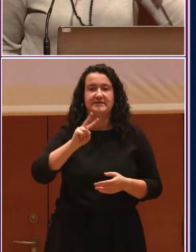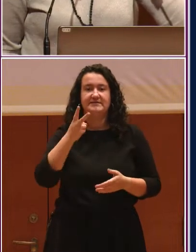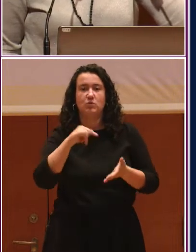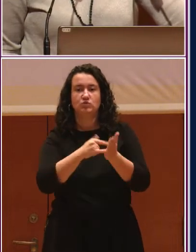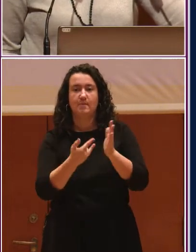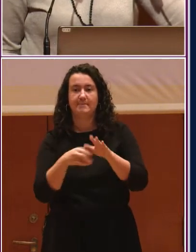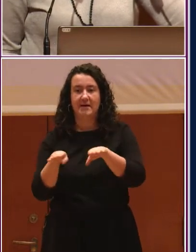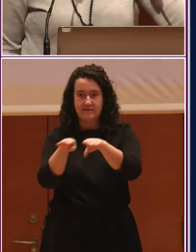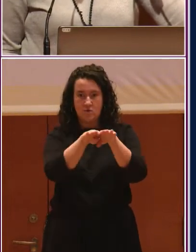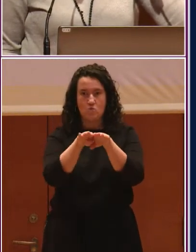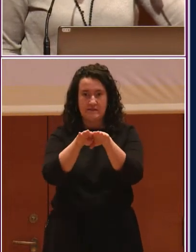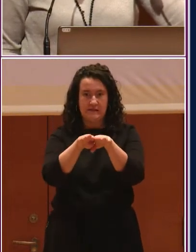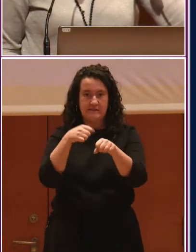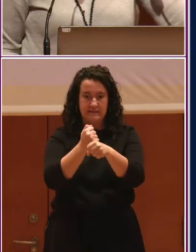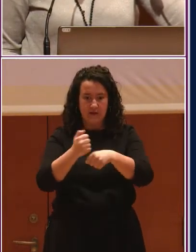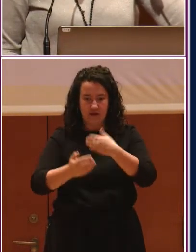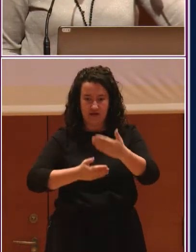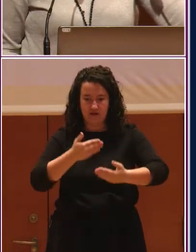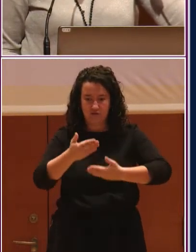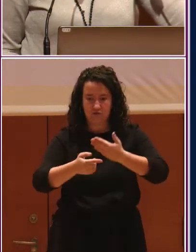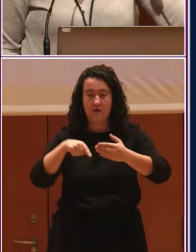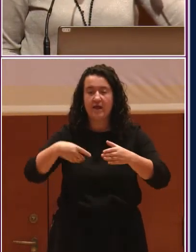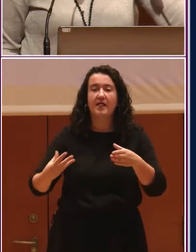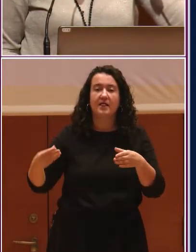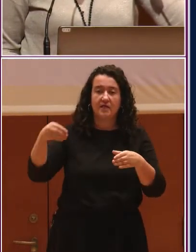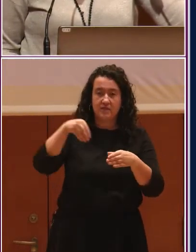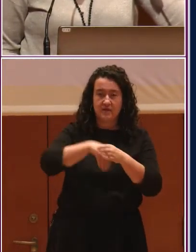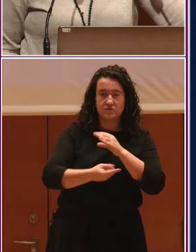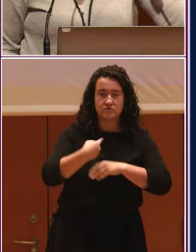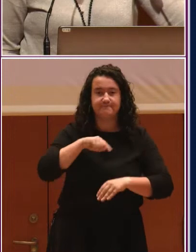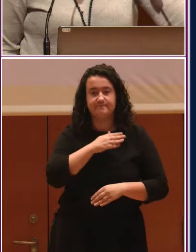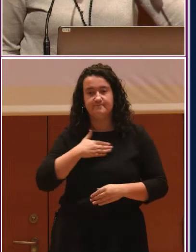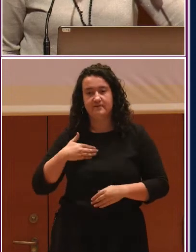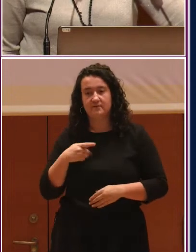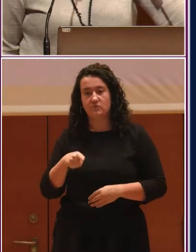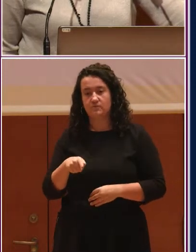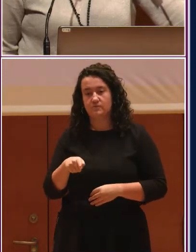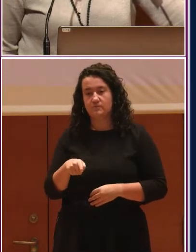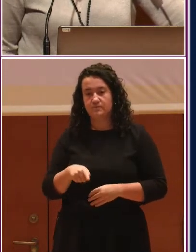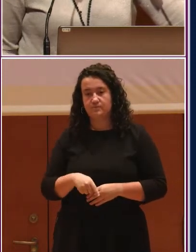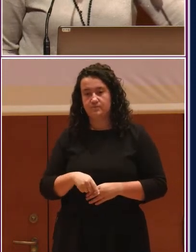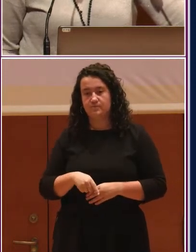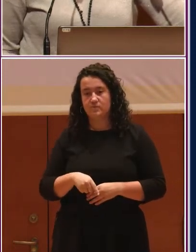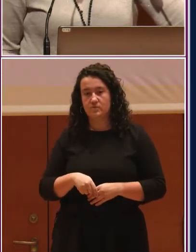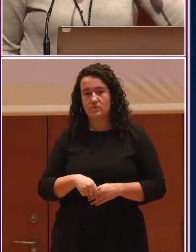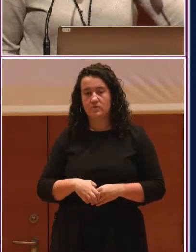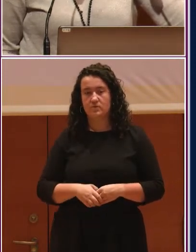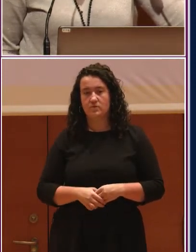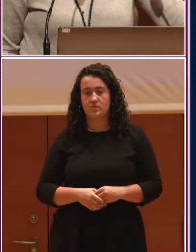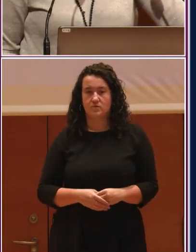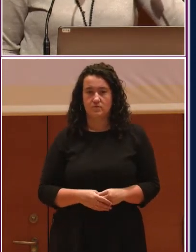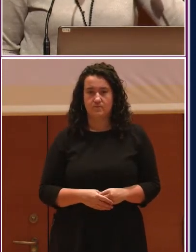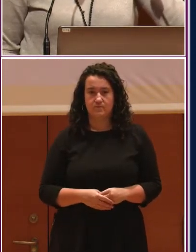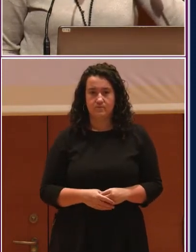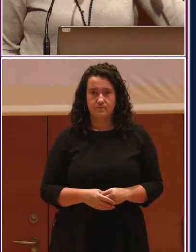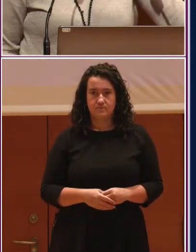tal y como he dicho nuestra institución es muy muy grande y en estos momentos estamos trabajando en torno al segundo Plan de Igualdad y